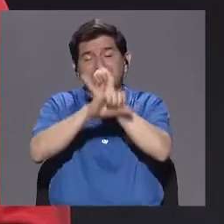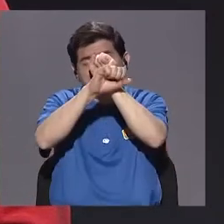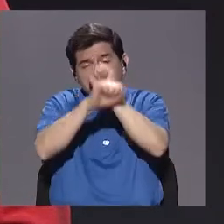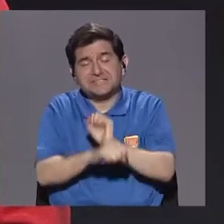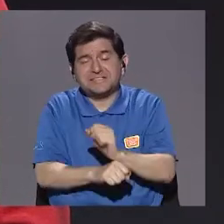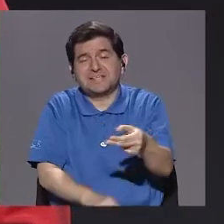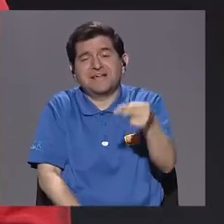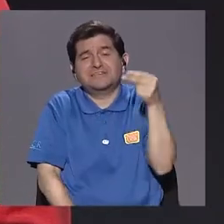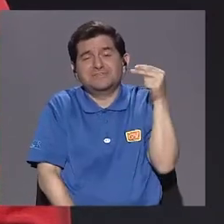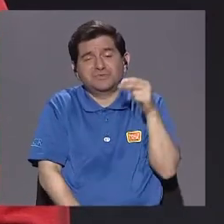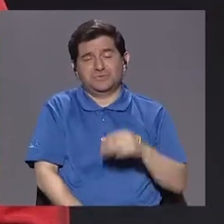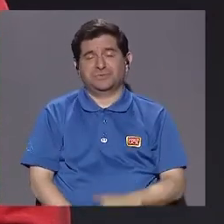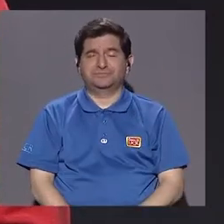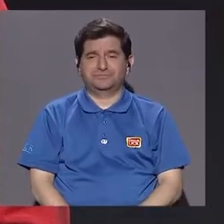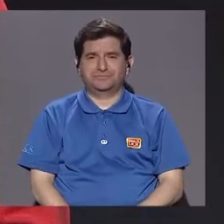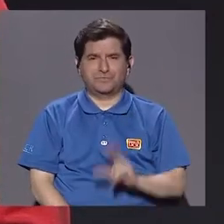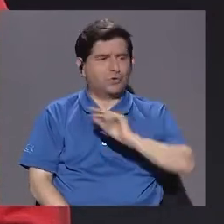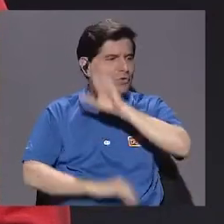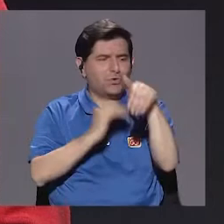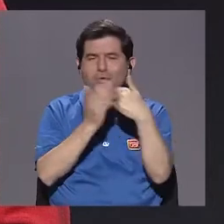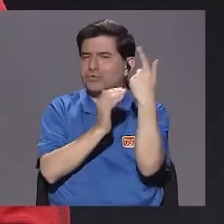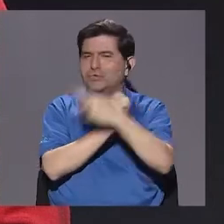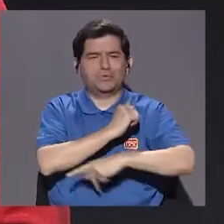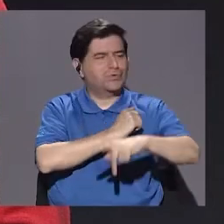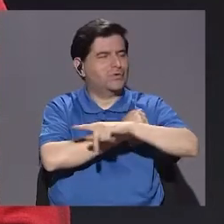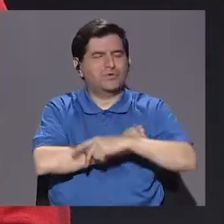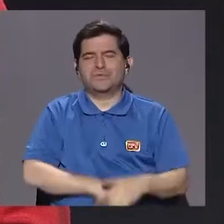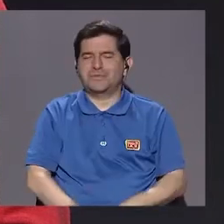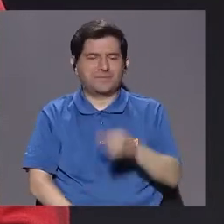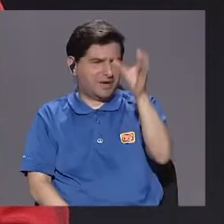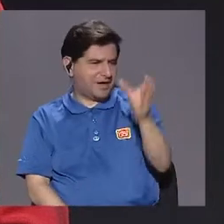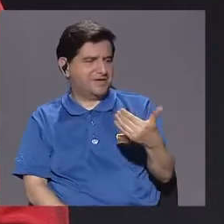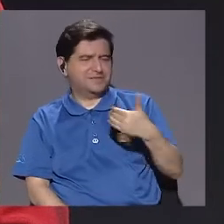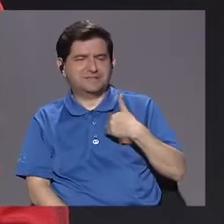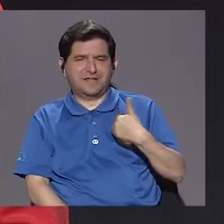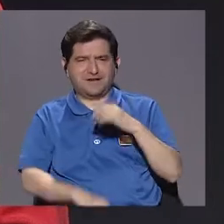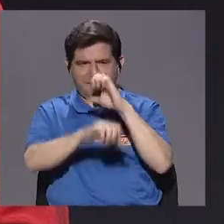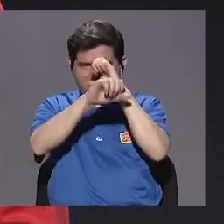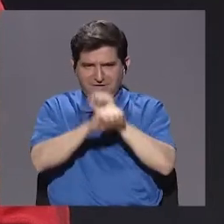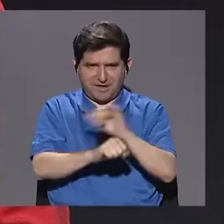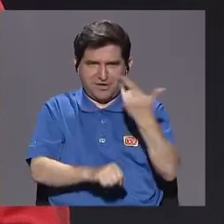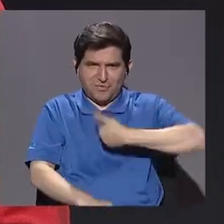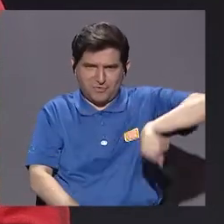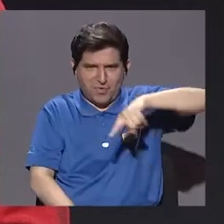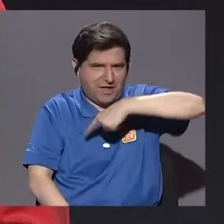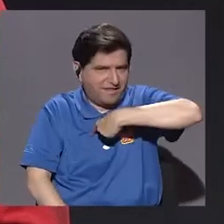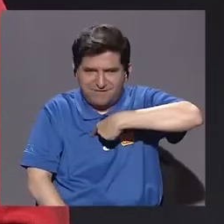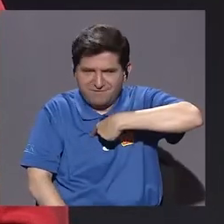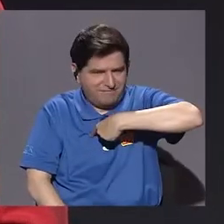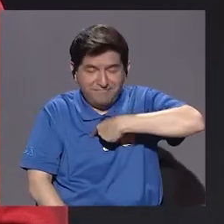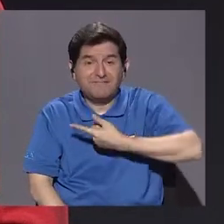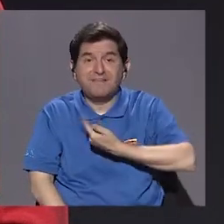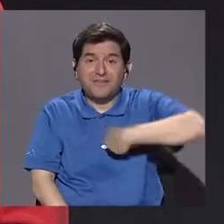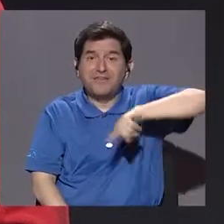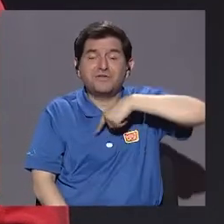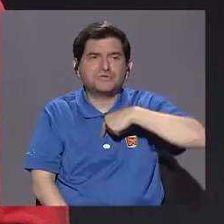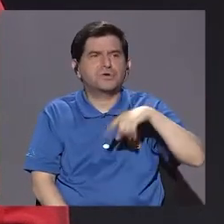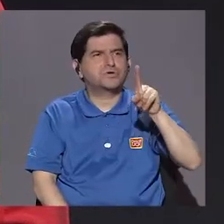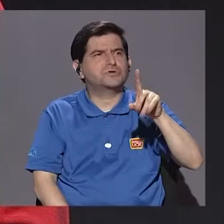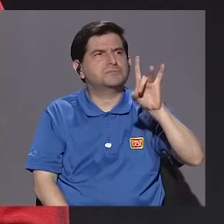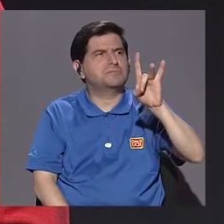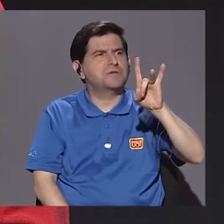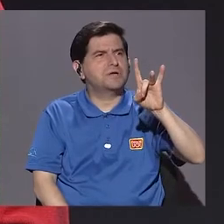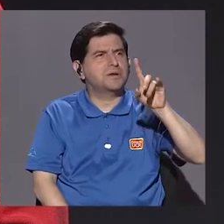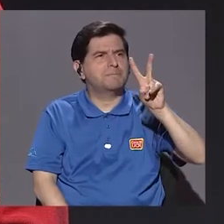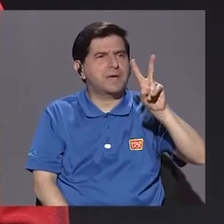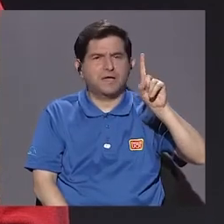porque no todos los países del continente han tenido una tradición como la nuestra nosotros desde